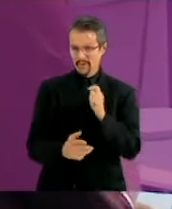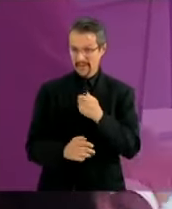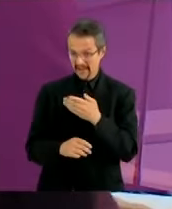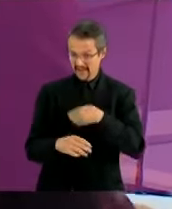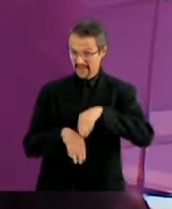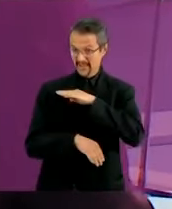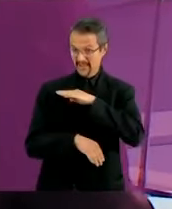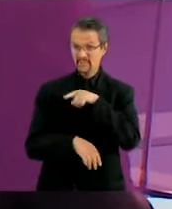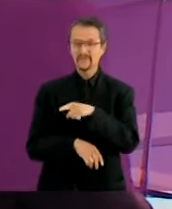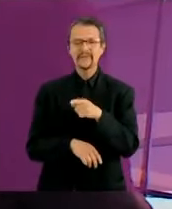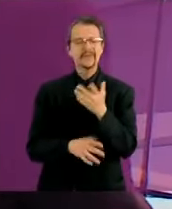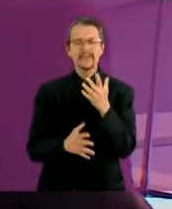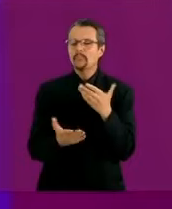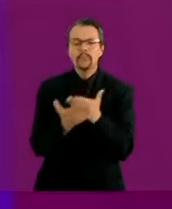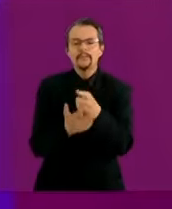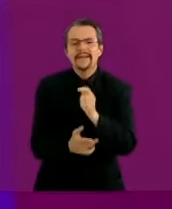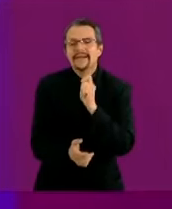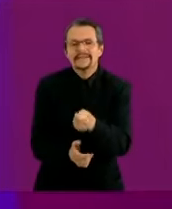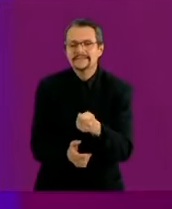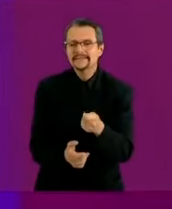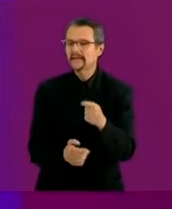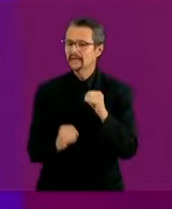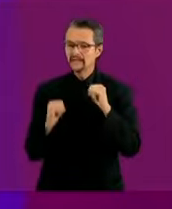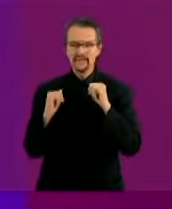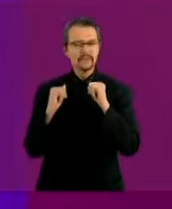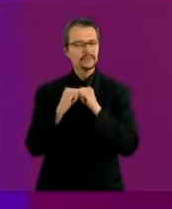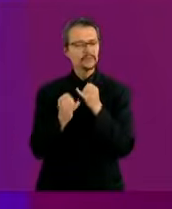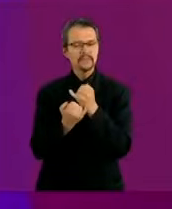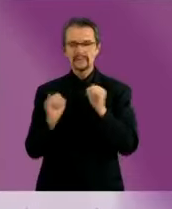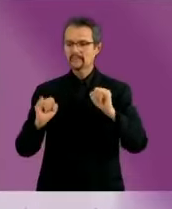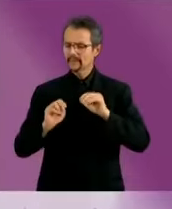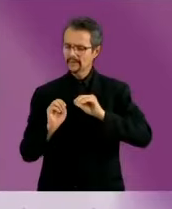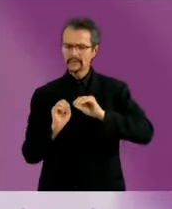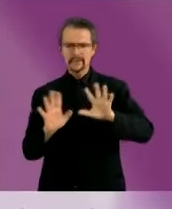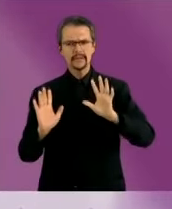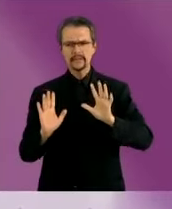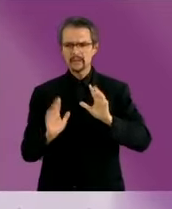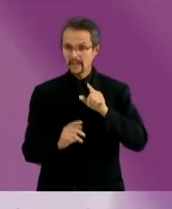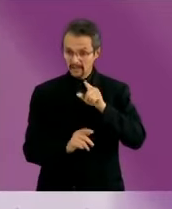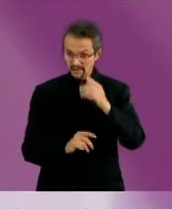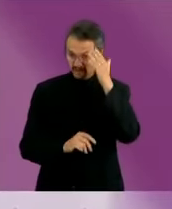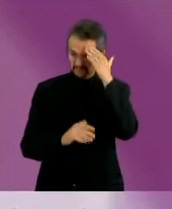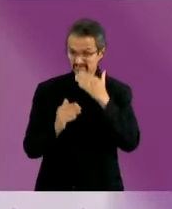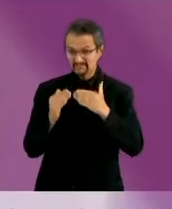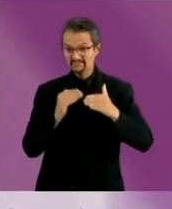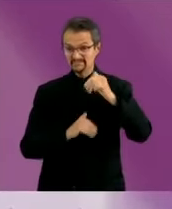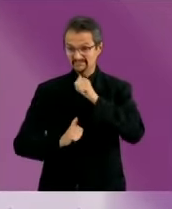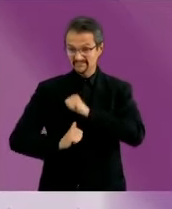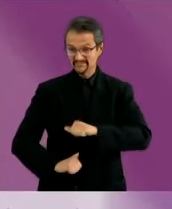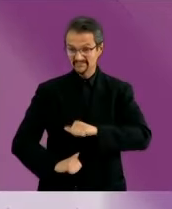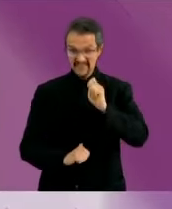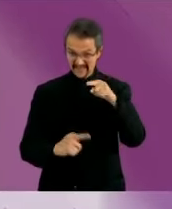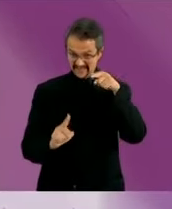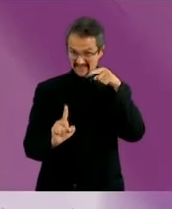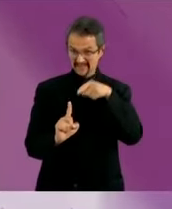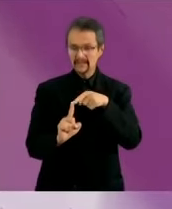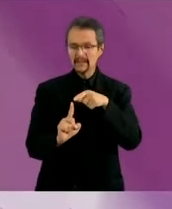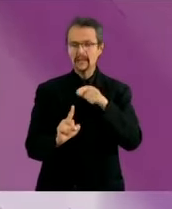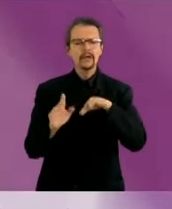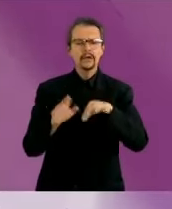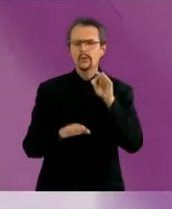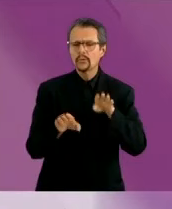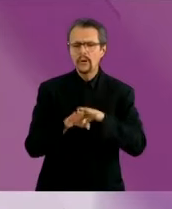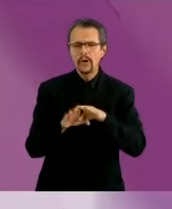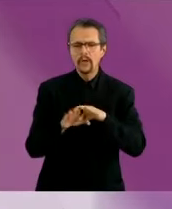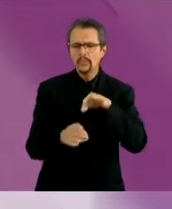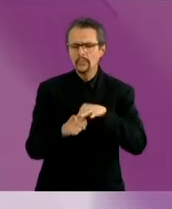propone? Autonomía plena y que los titulares de estas instituciones sean elegidos. ¿Votados por quién?